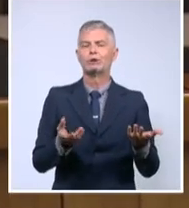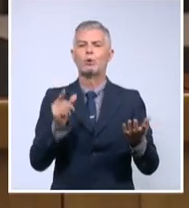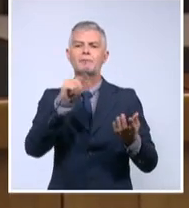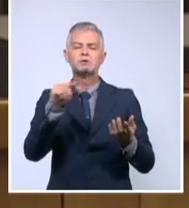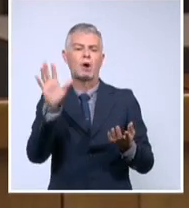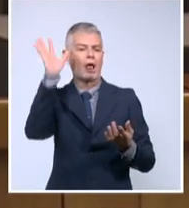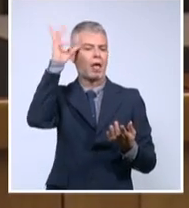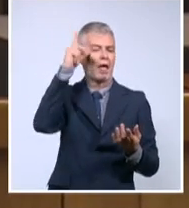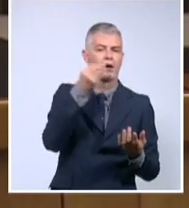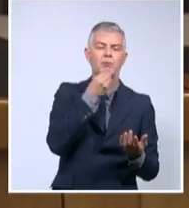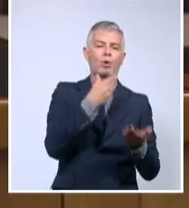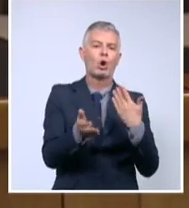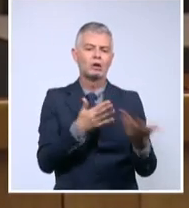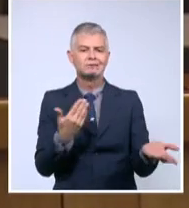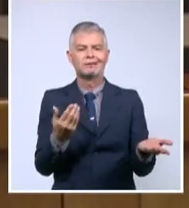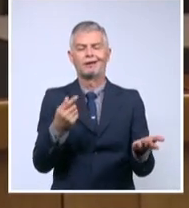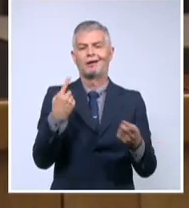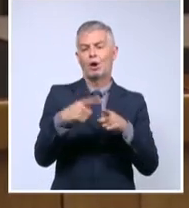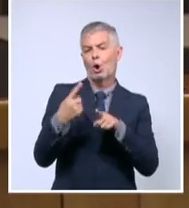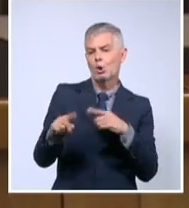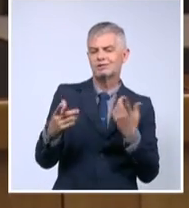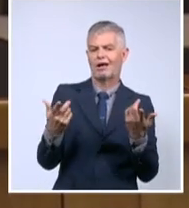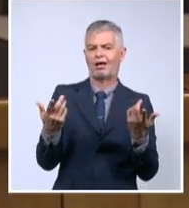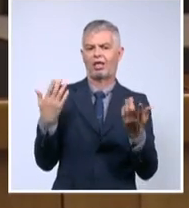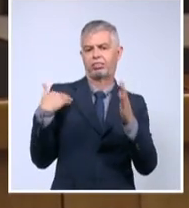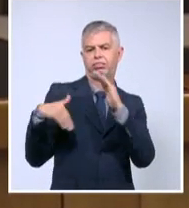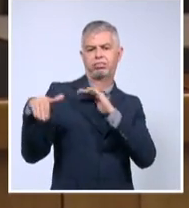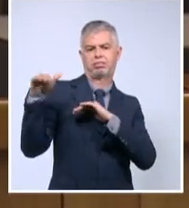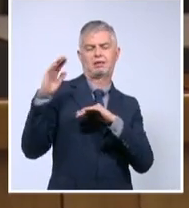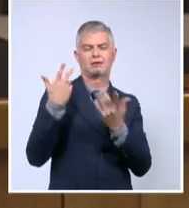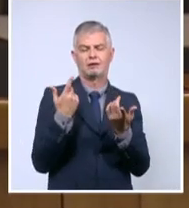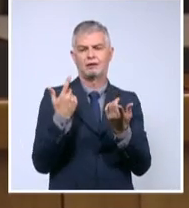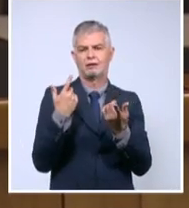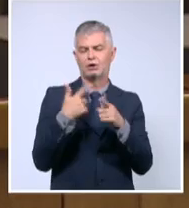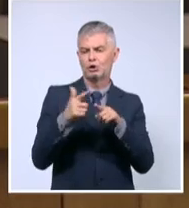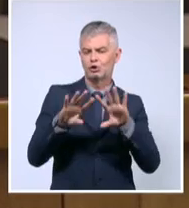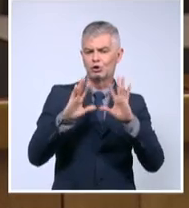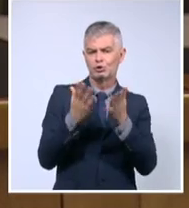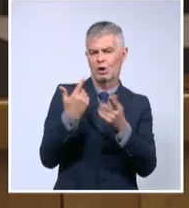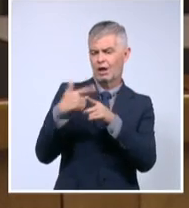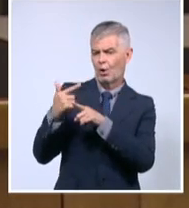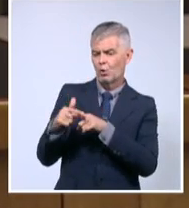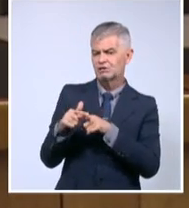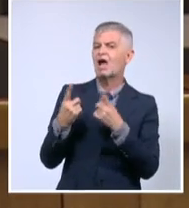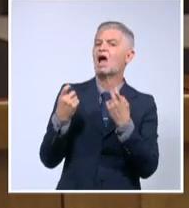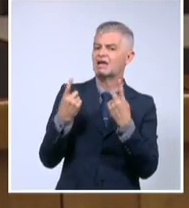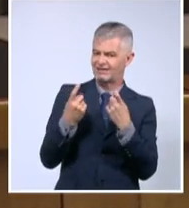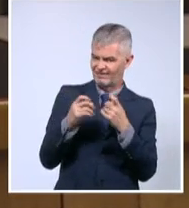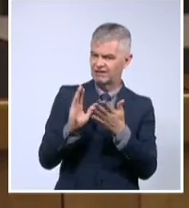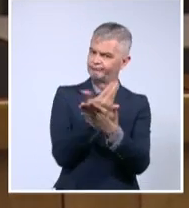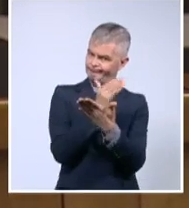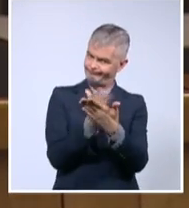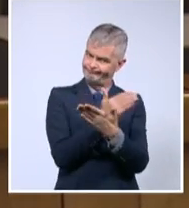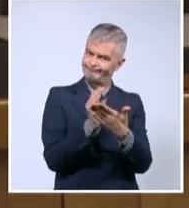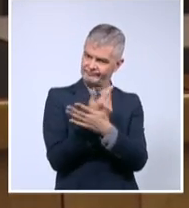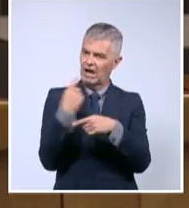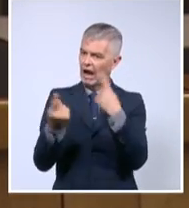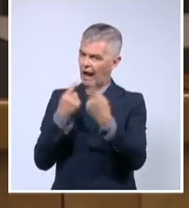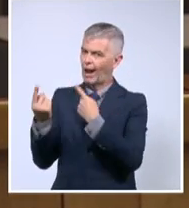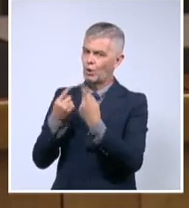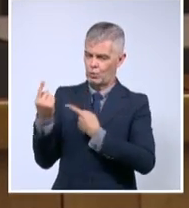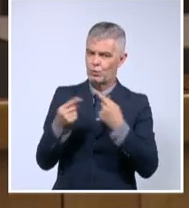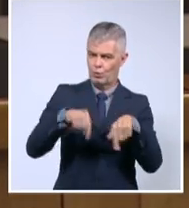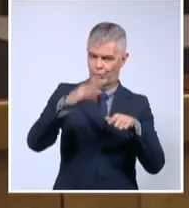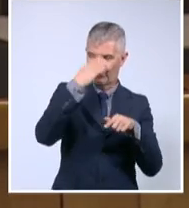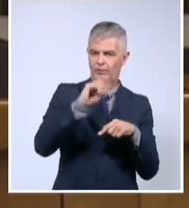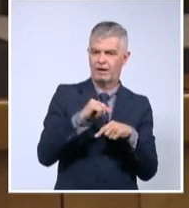el formalismo, la burocracia y el inmovilismo enquistado en algunas instituciones. Repasemos una y otra